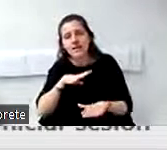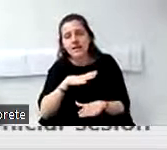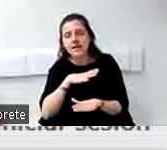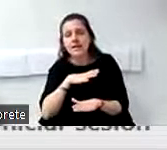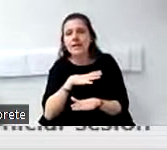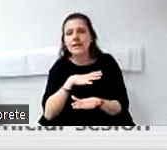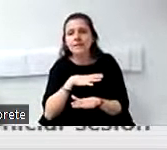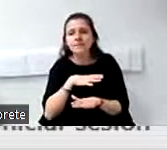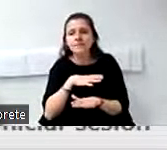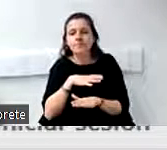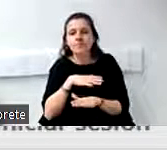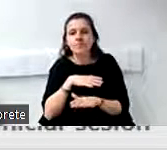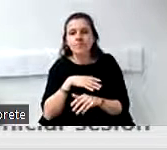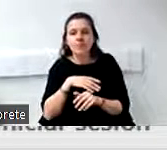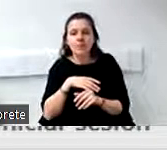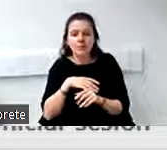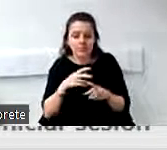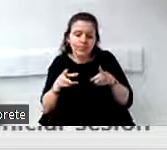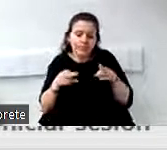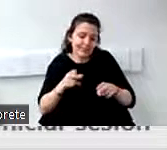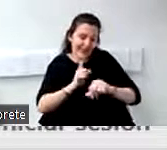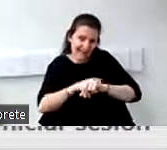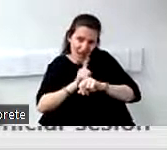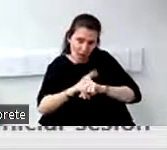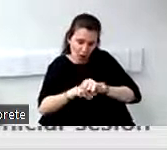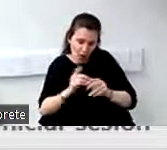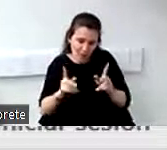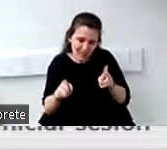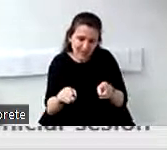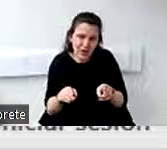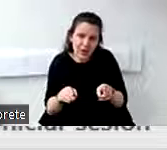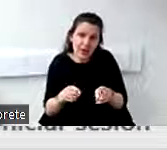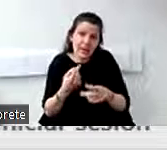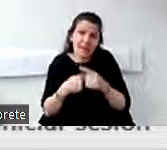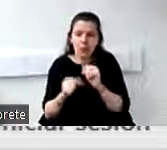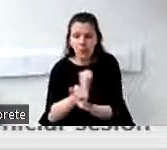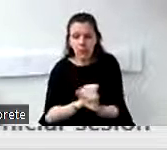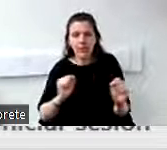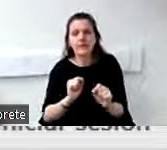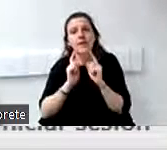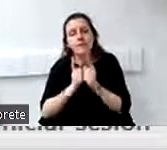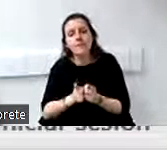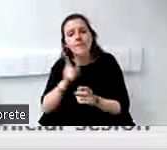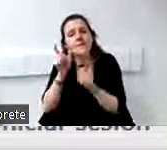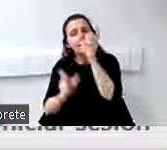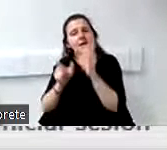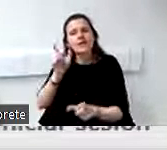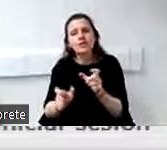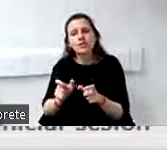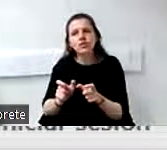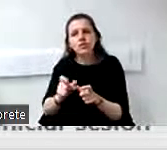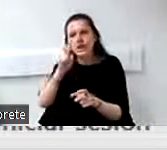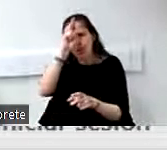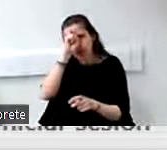que es limitado en su extensión, pero que permite, sobre todo a la gente de ACE, ayúdenme ustedes,